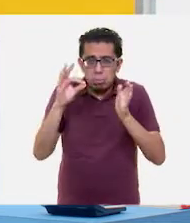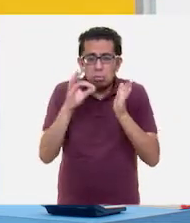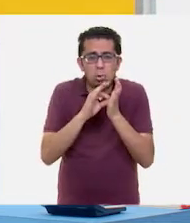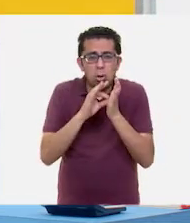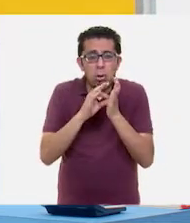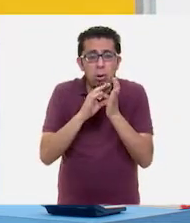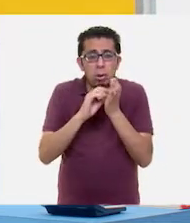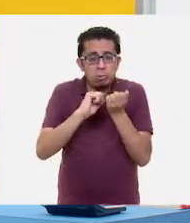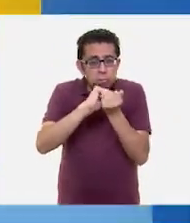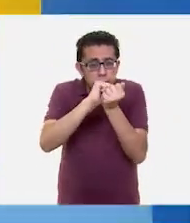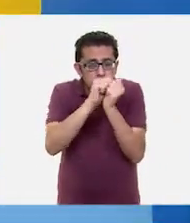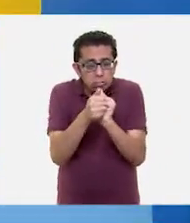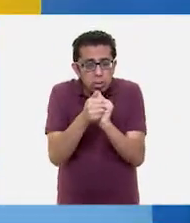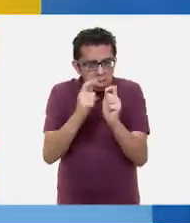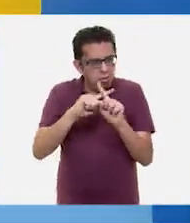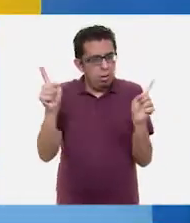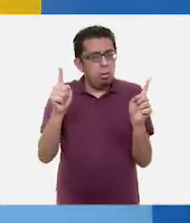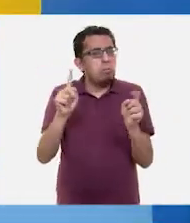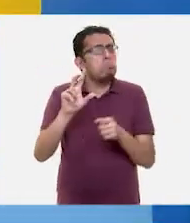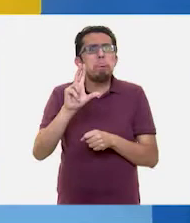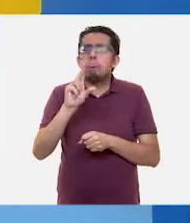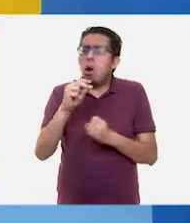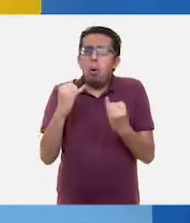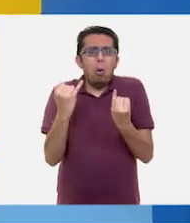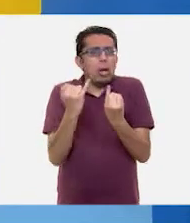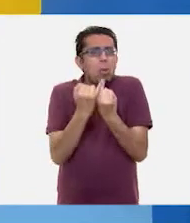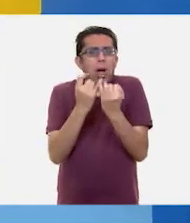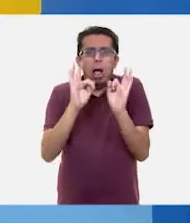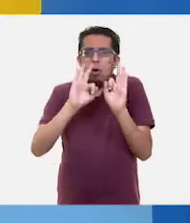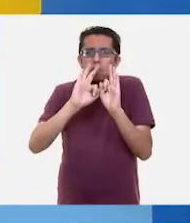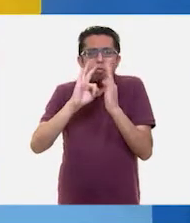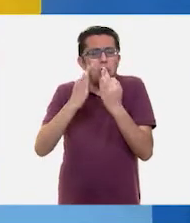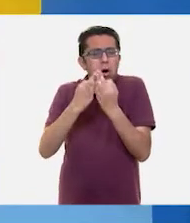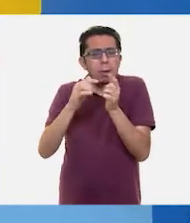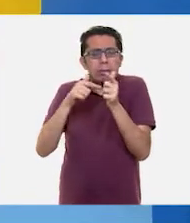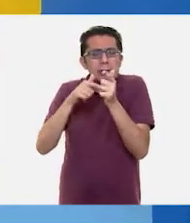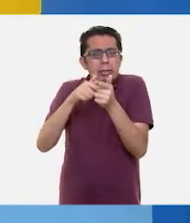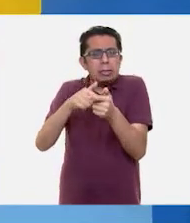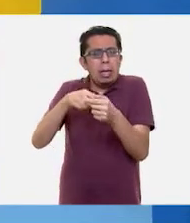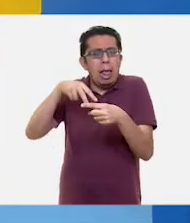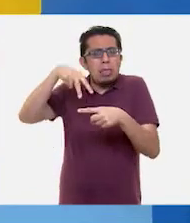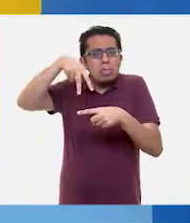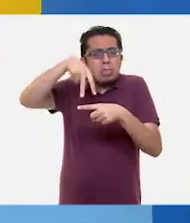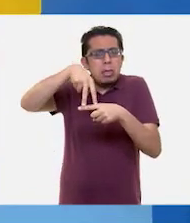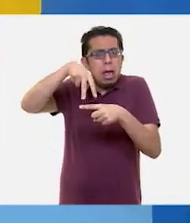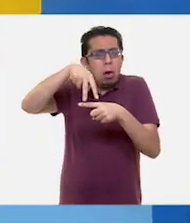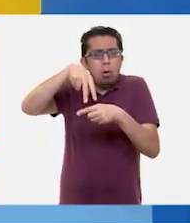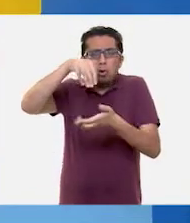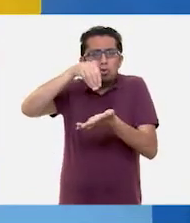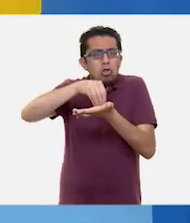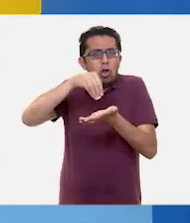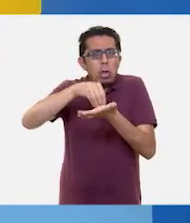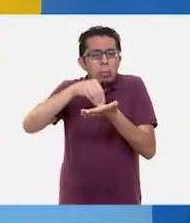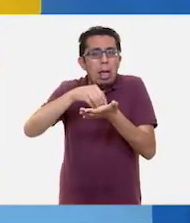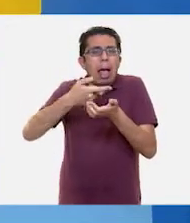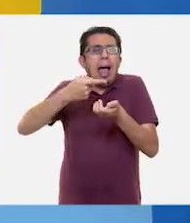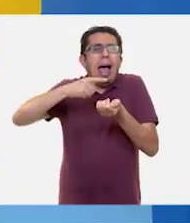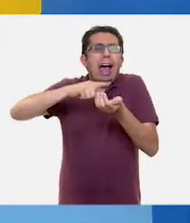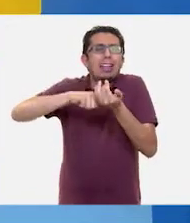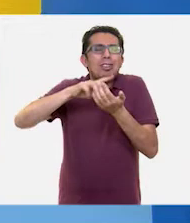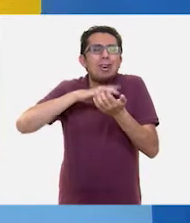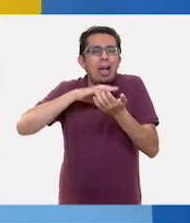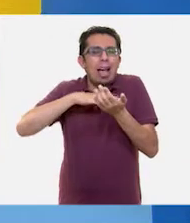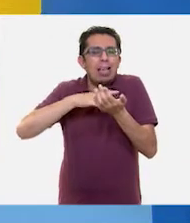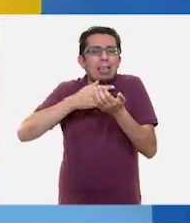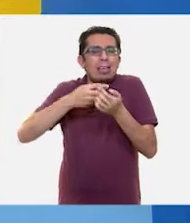figura? No cambia su forma. Sigue siendo un triángulo grande formado con triángulos pequeñitos en su